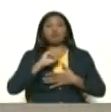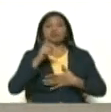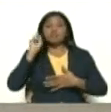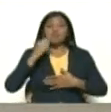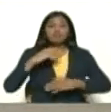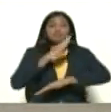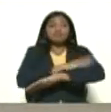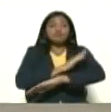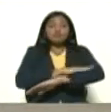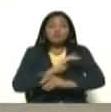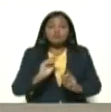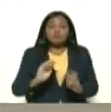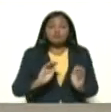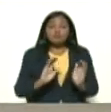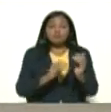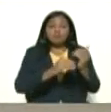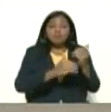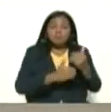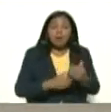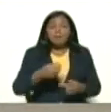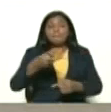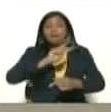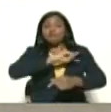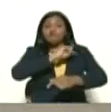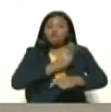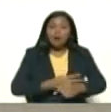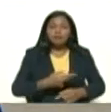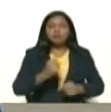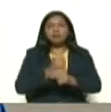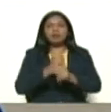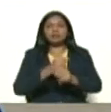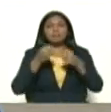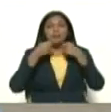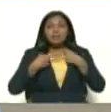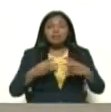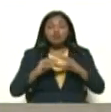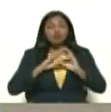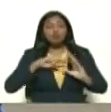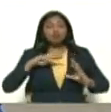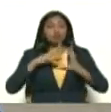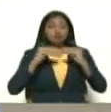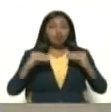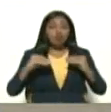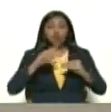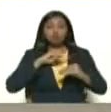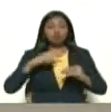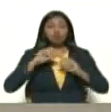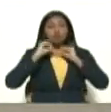tiempo de dar pasos atrás. Se perdería todo lo logrado.